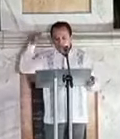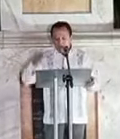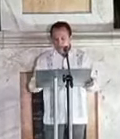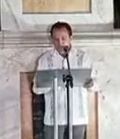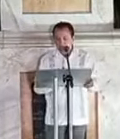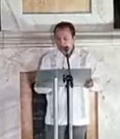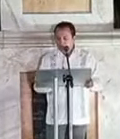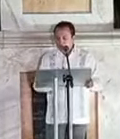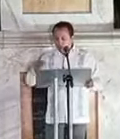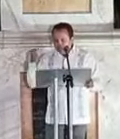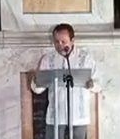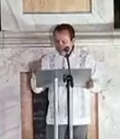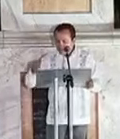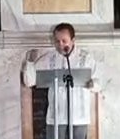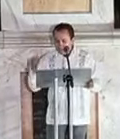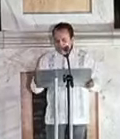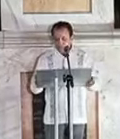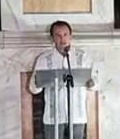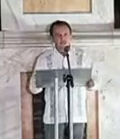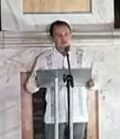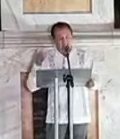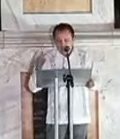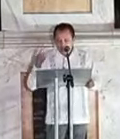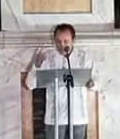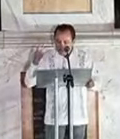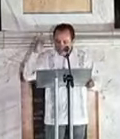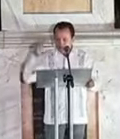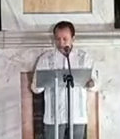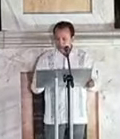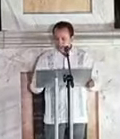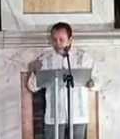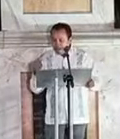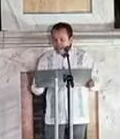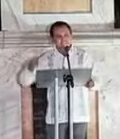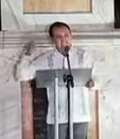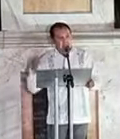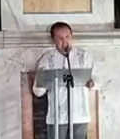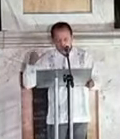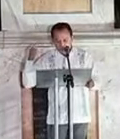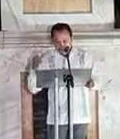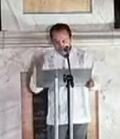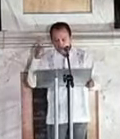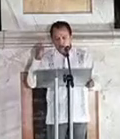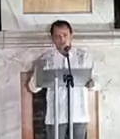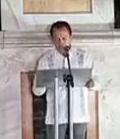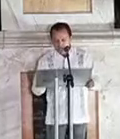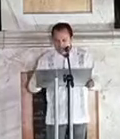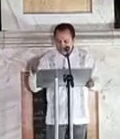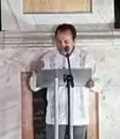mercado municipal. Lucharemos también por la continuidad de más servicios